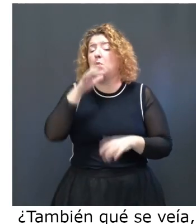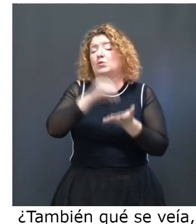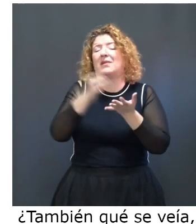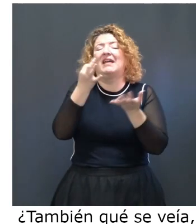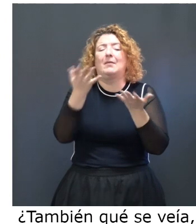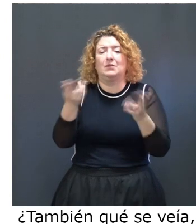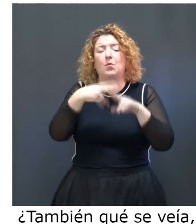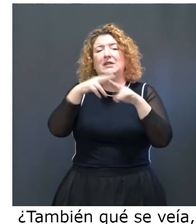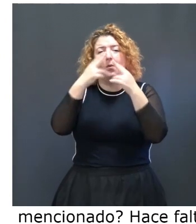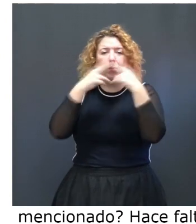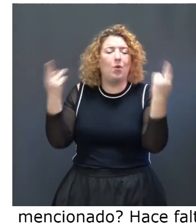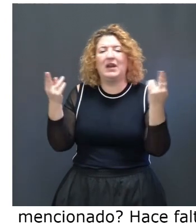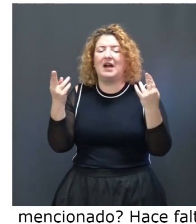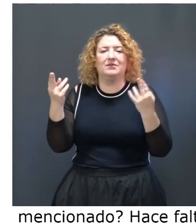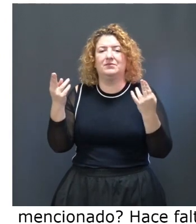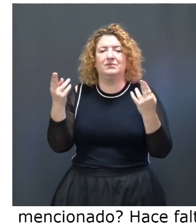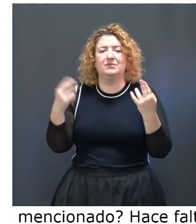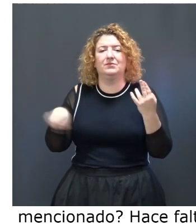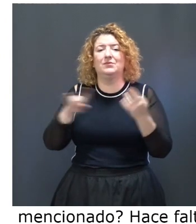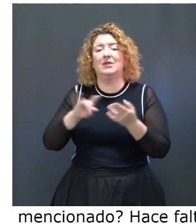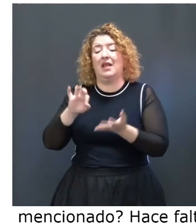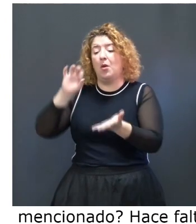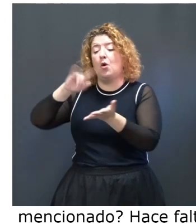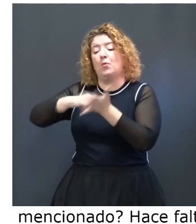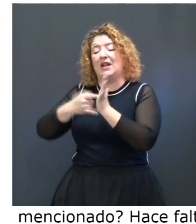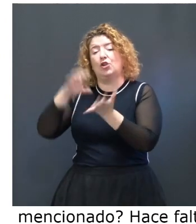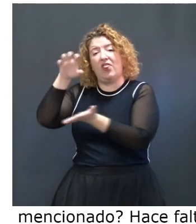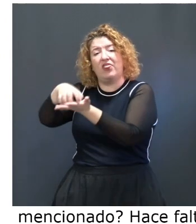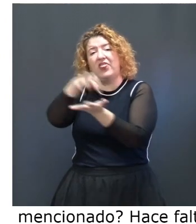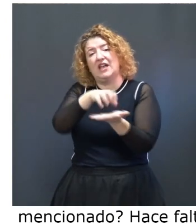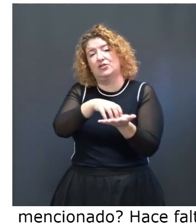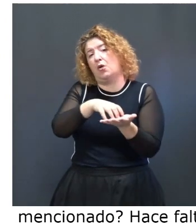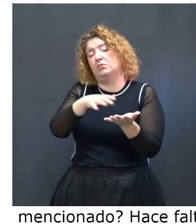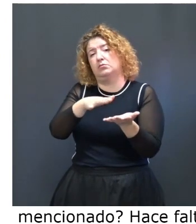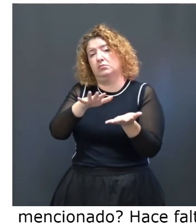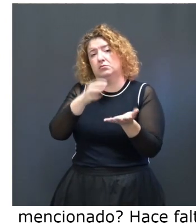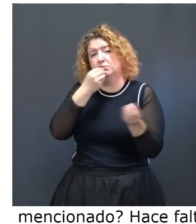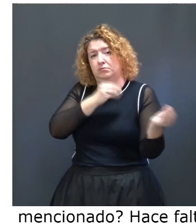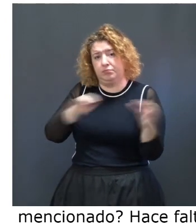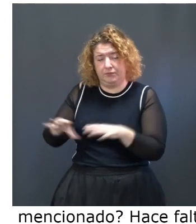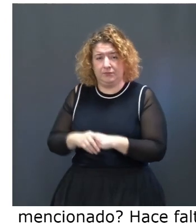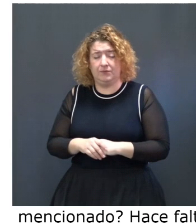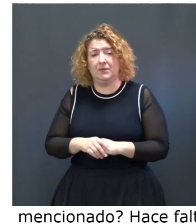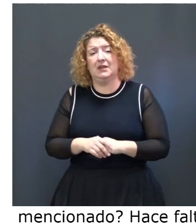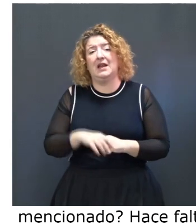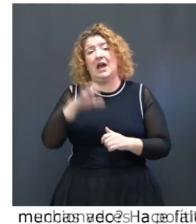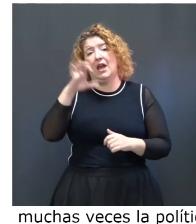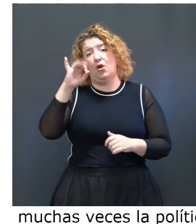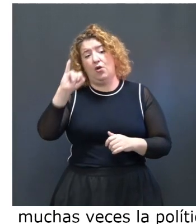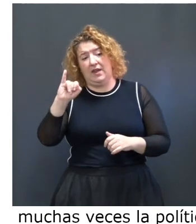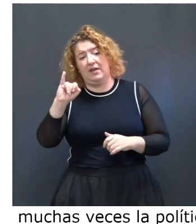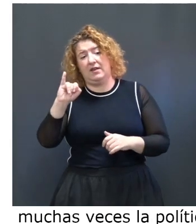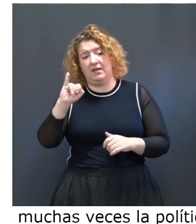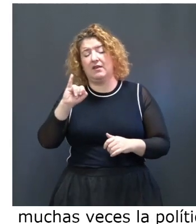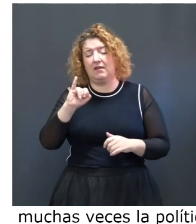pública también se baja si hay un proyecto de centro, ¿no? Nosotros en la OEI trabajamos desde hace años